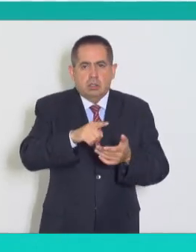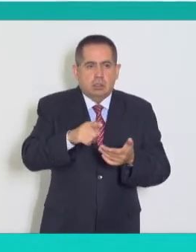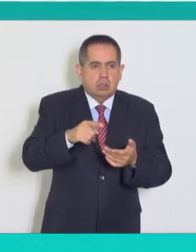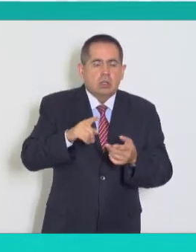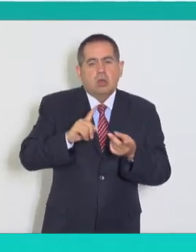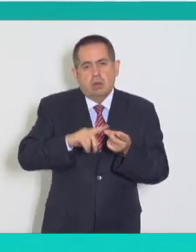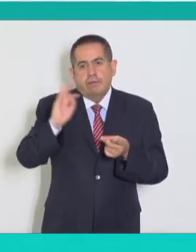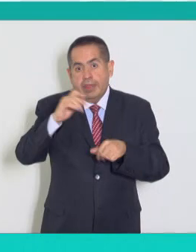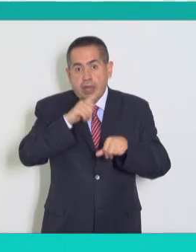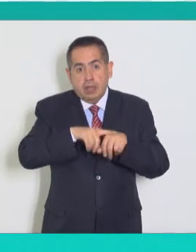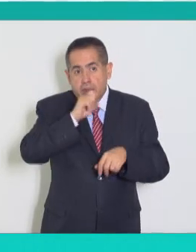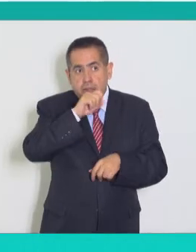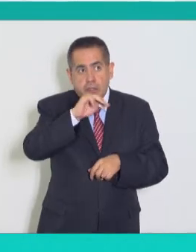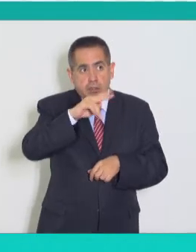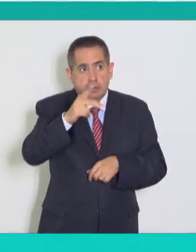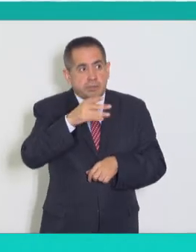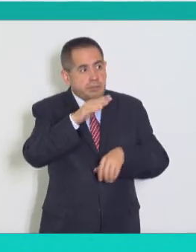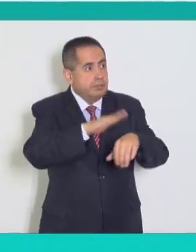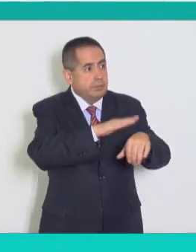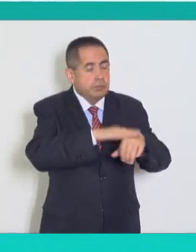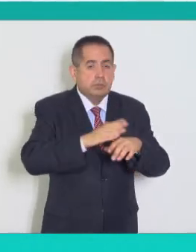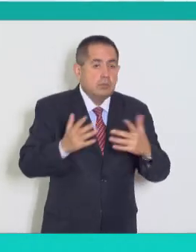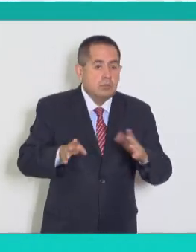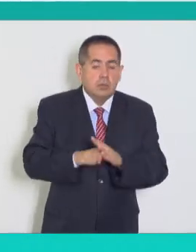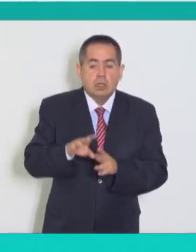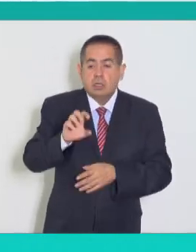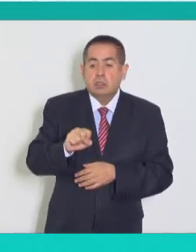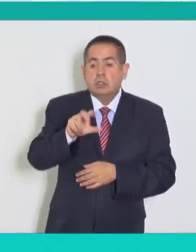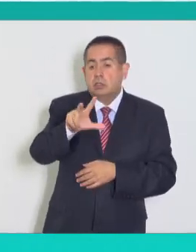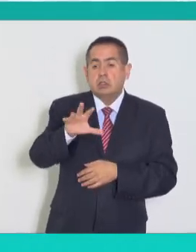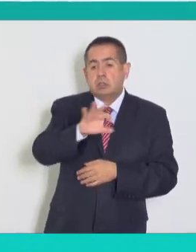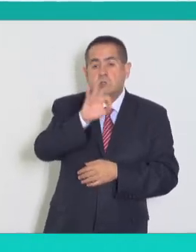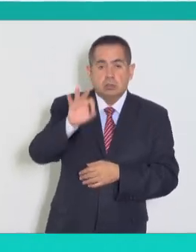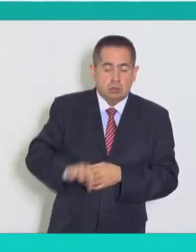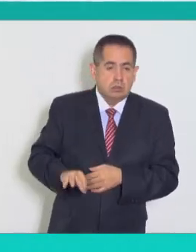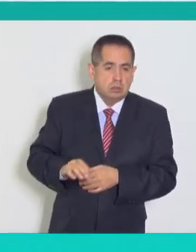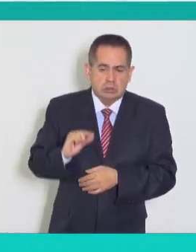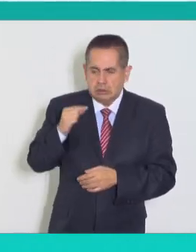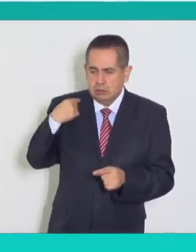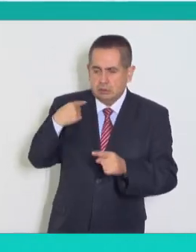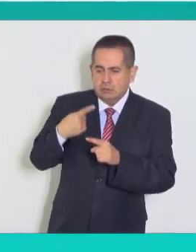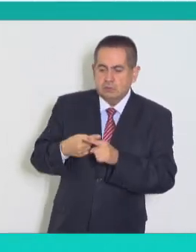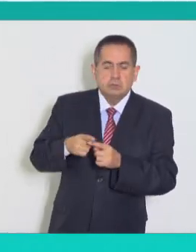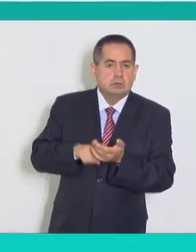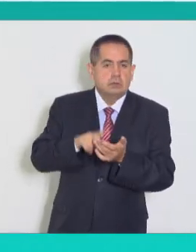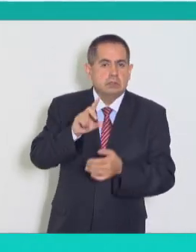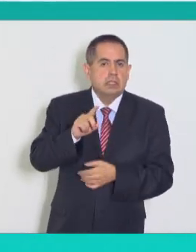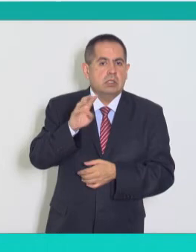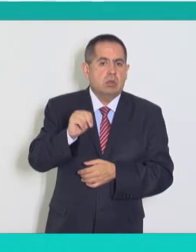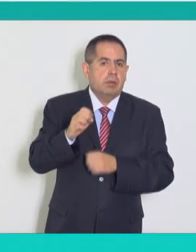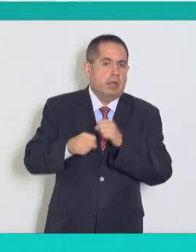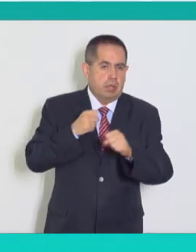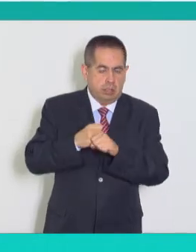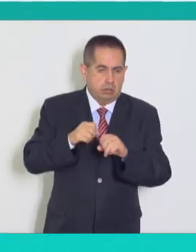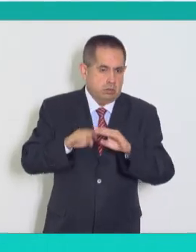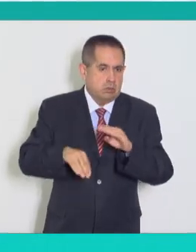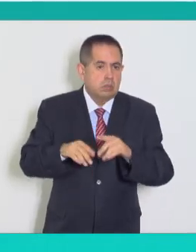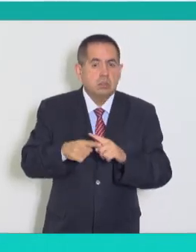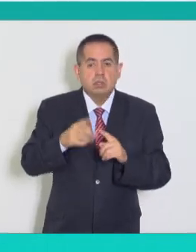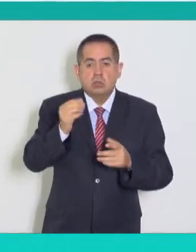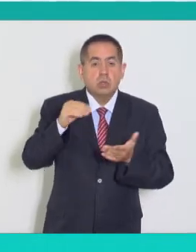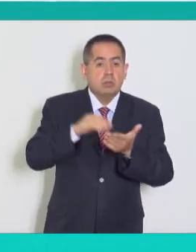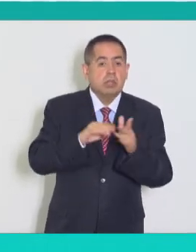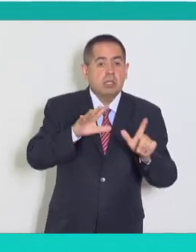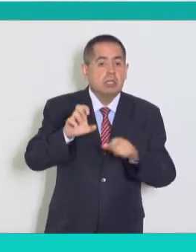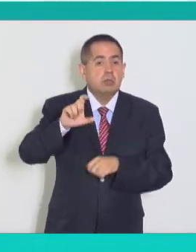y del fuero federal de las cuales el 68 tiene menos de 39 años y de ellas 9 mil